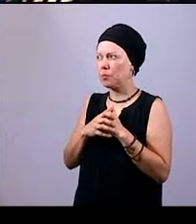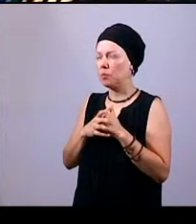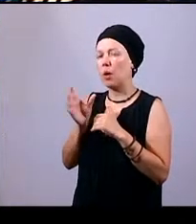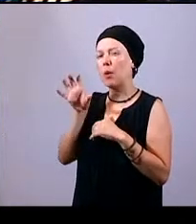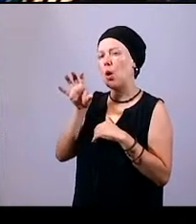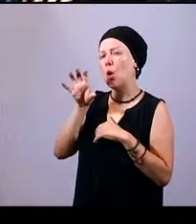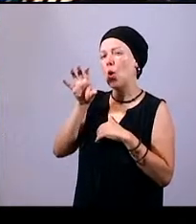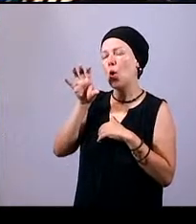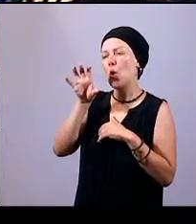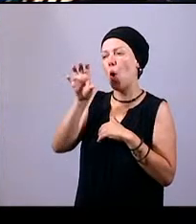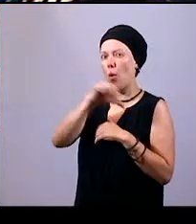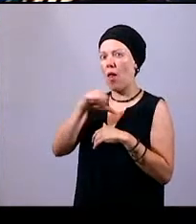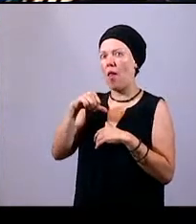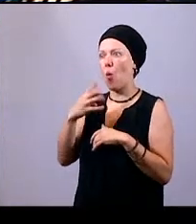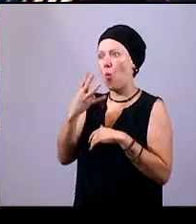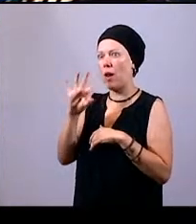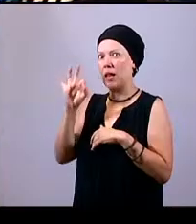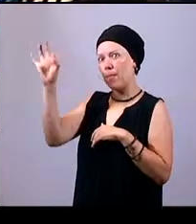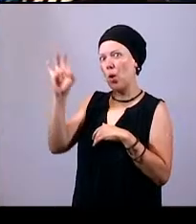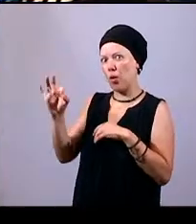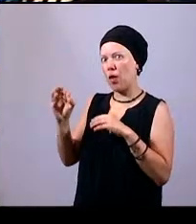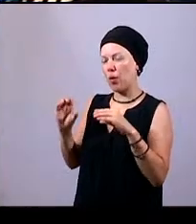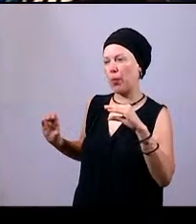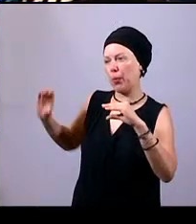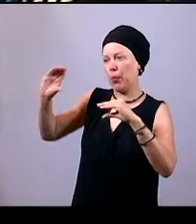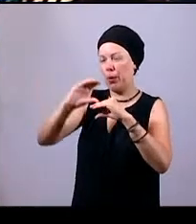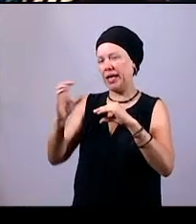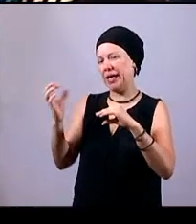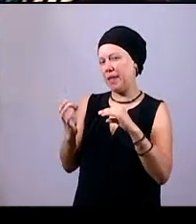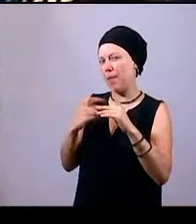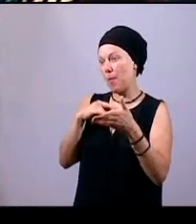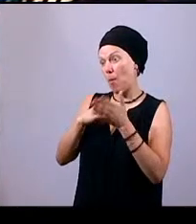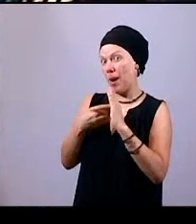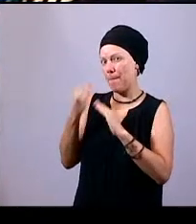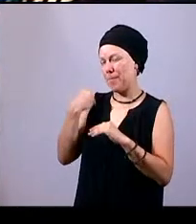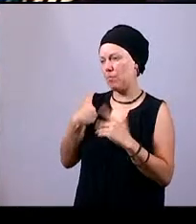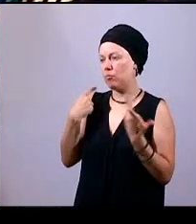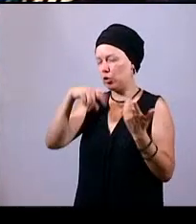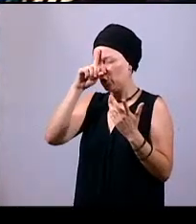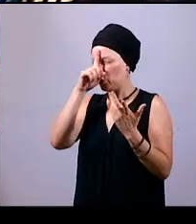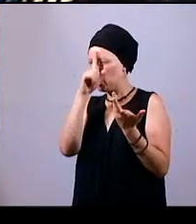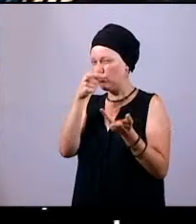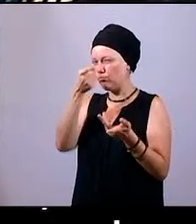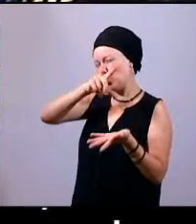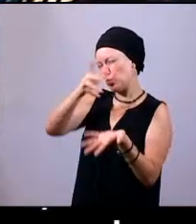a financiar con un 40% ese plan. Entonces, bueno, si nos puede hacer una